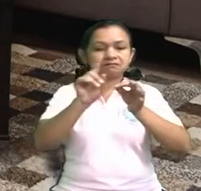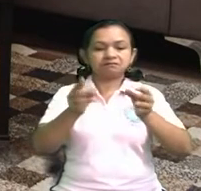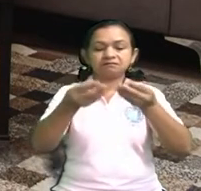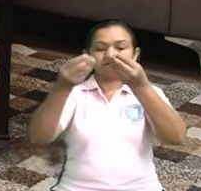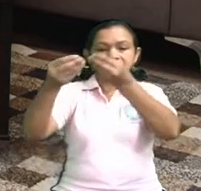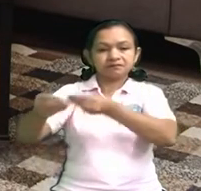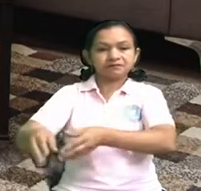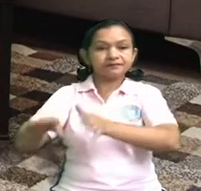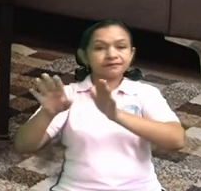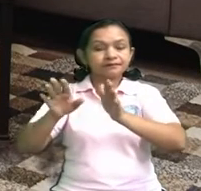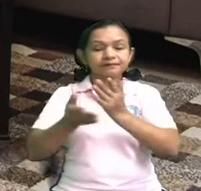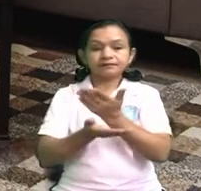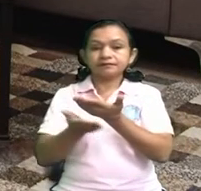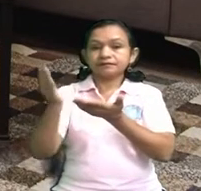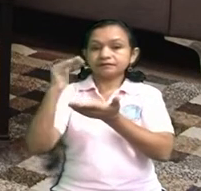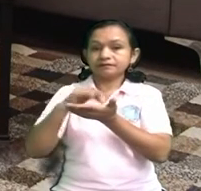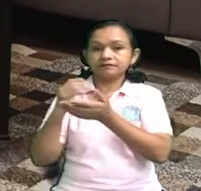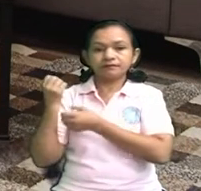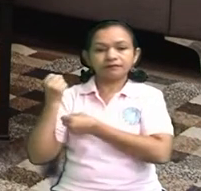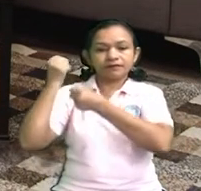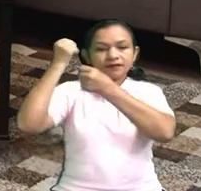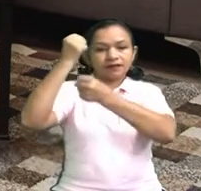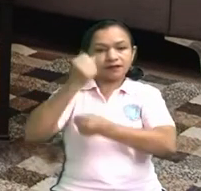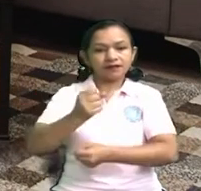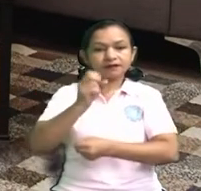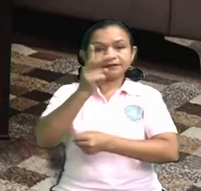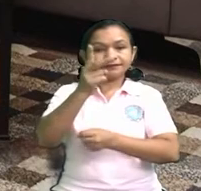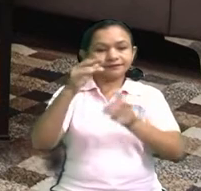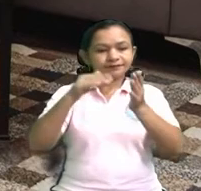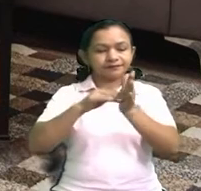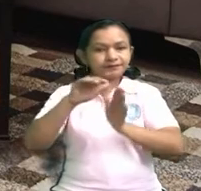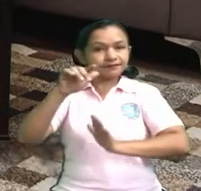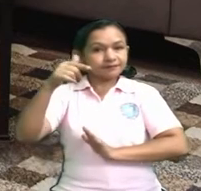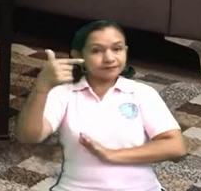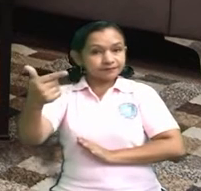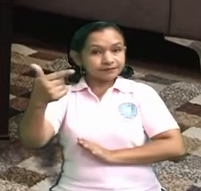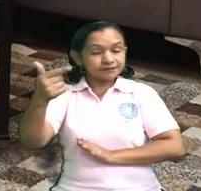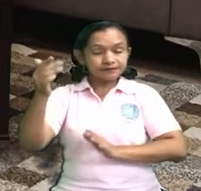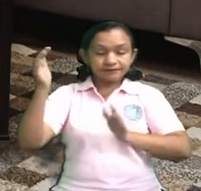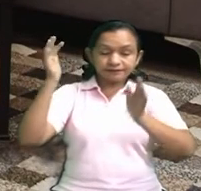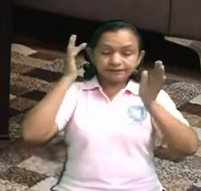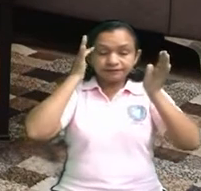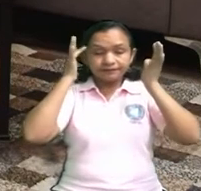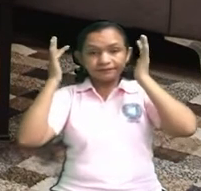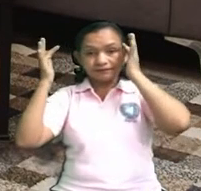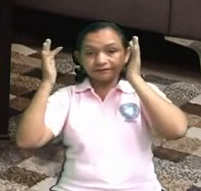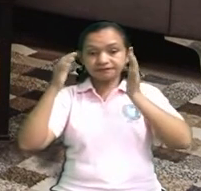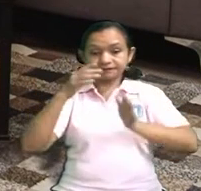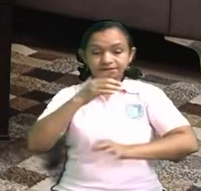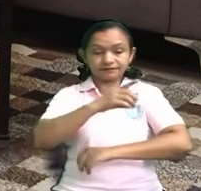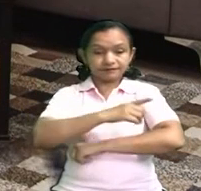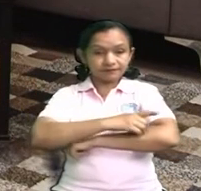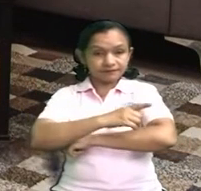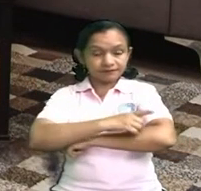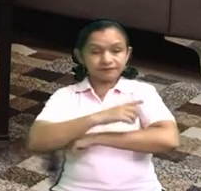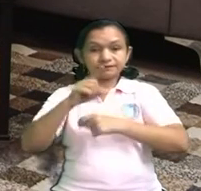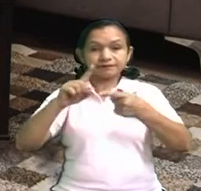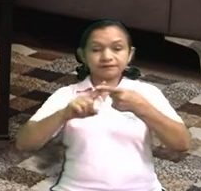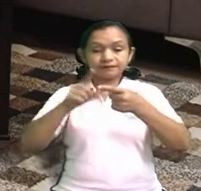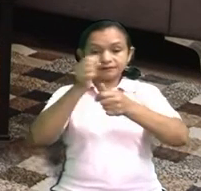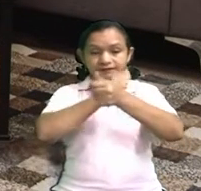Y con la refundación de nuestro ministerio en el 2007 y una preocupación de nuestro comandante Daniel, de